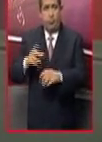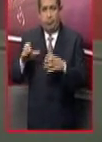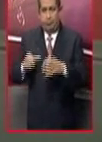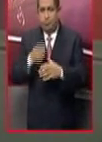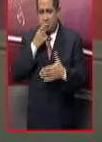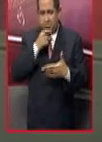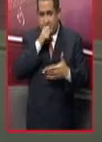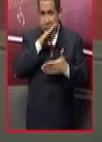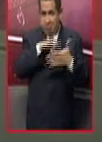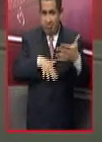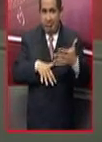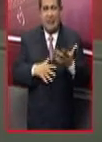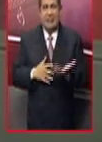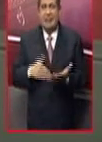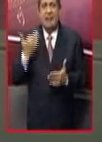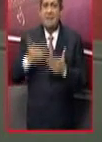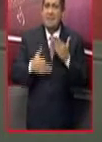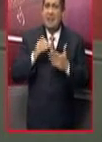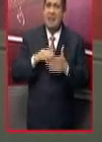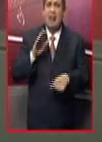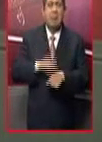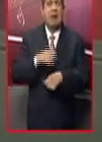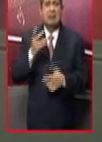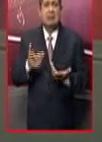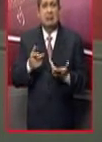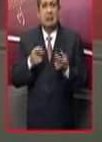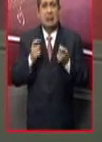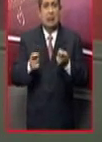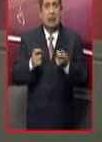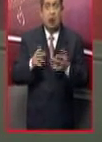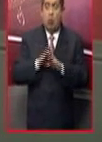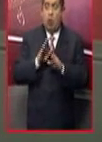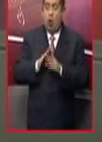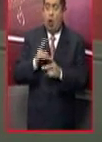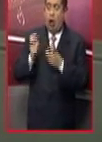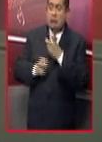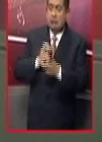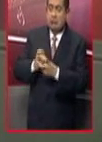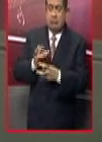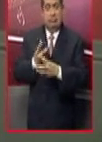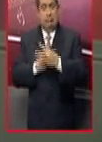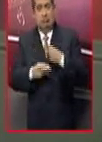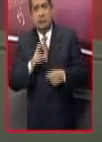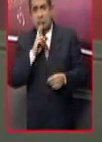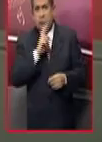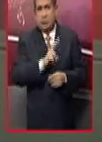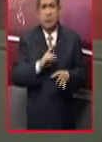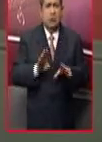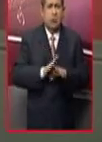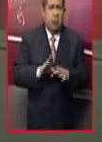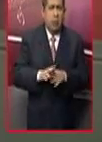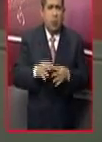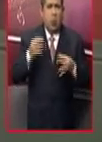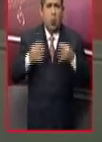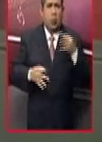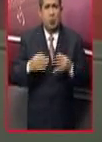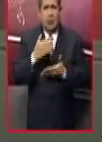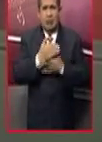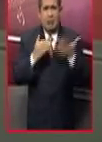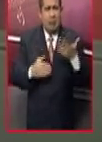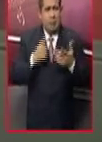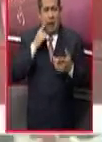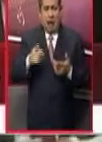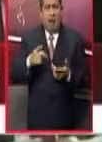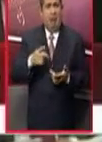restringe el alcance protector del derecho de réplica, ya que lo que se regula es la rectificación. Además, consideró que el proceso judicial planteado hace nugatorio el derecho